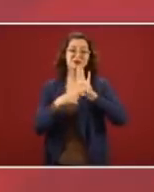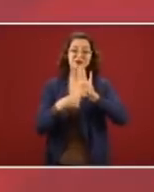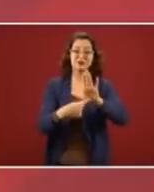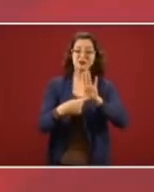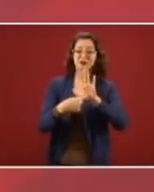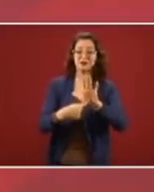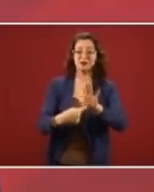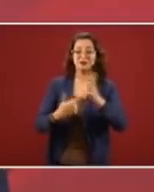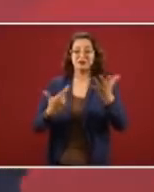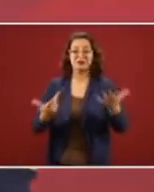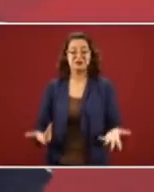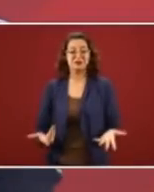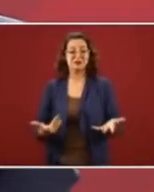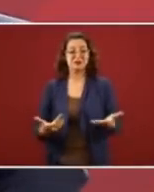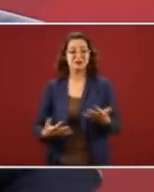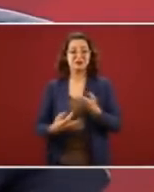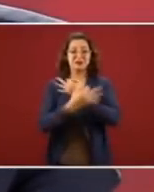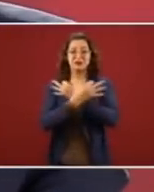que debe de haber